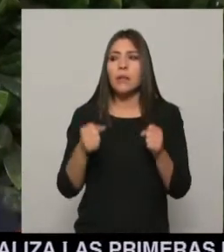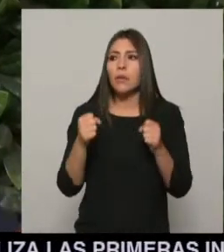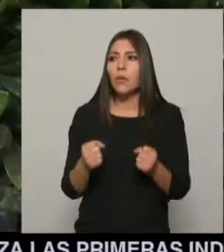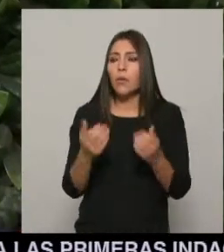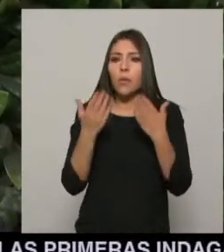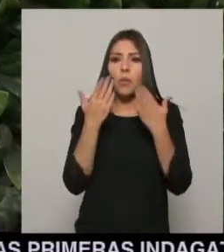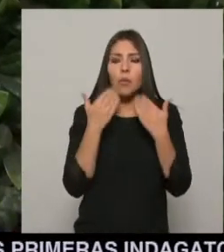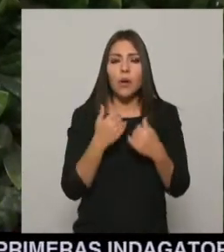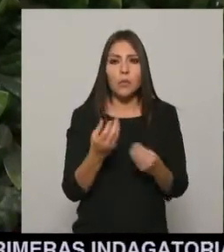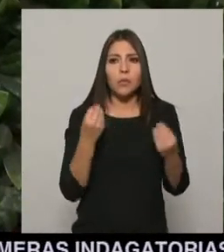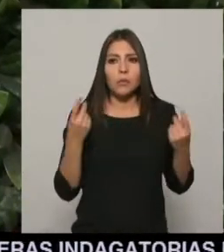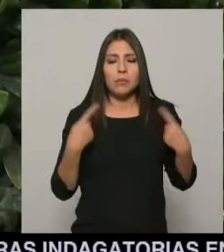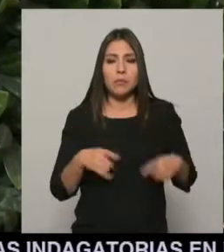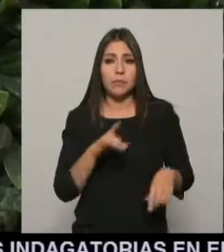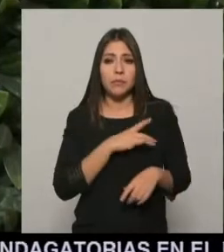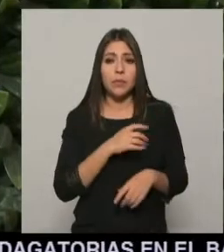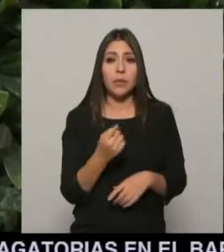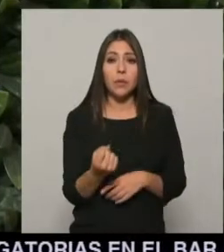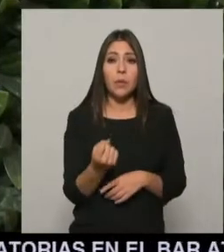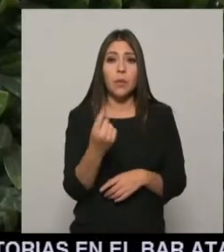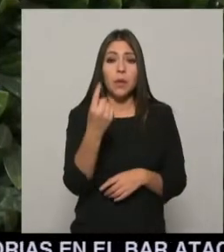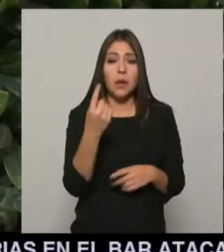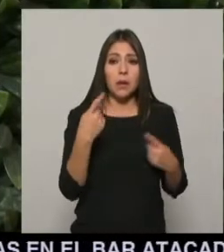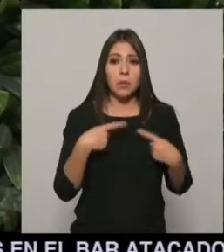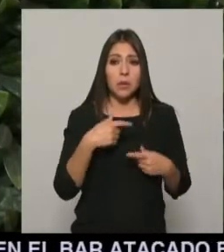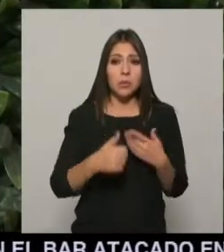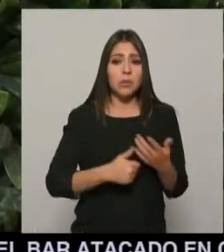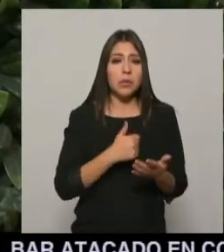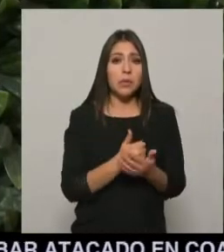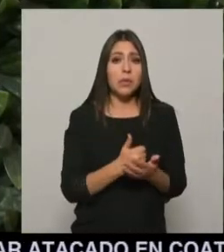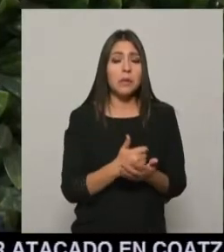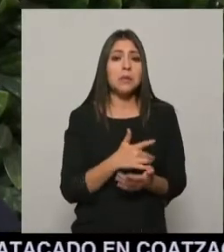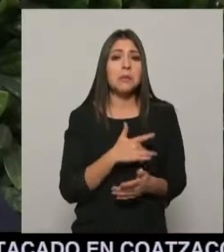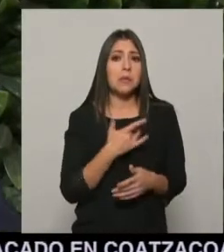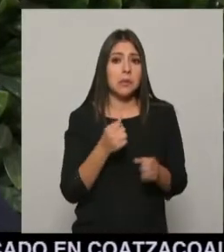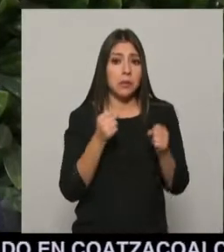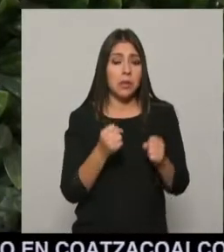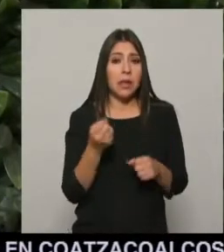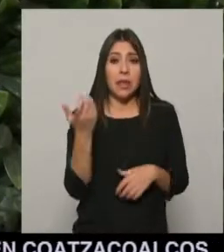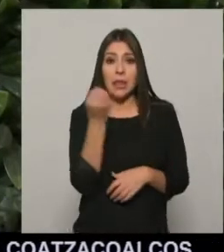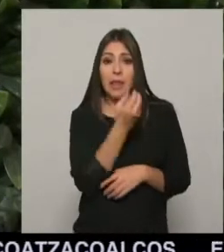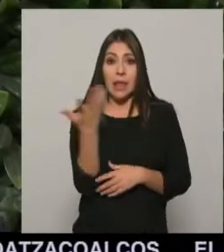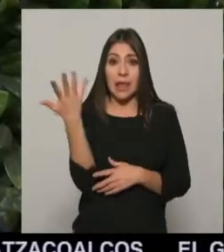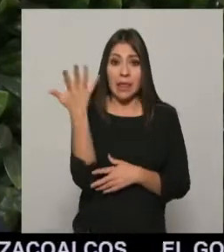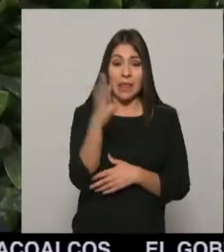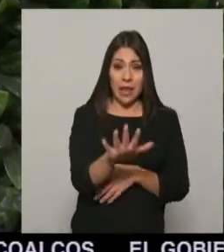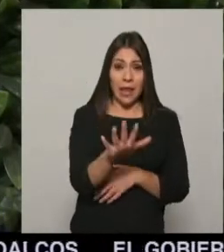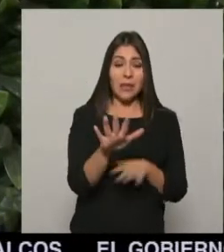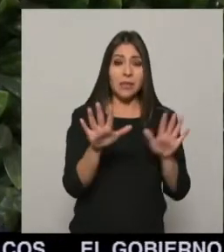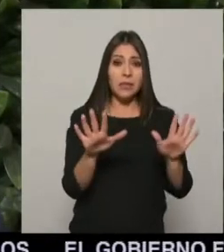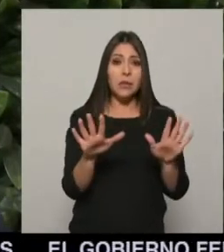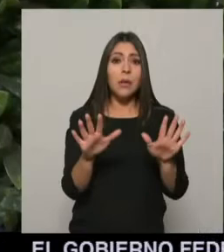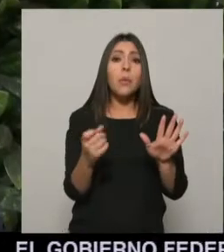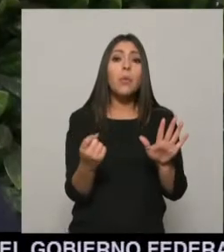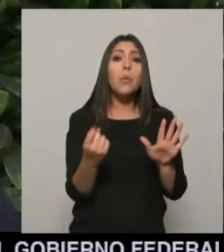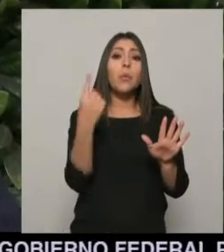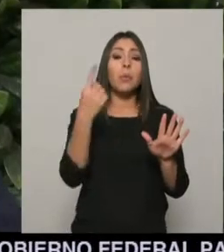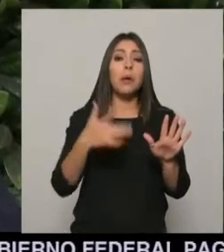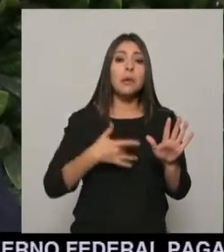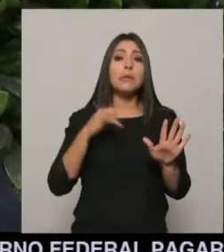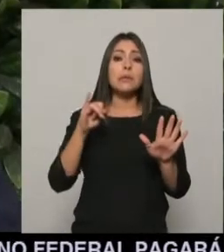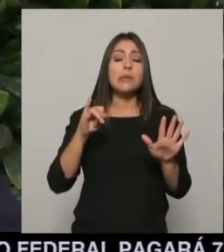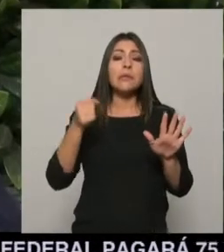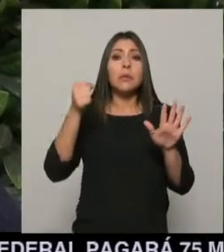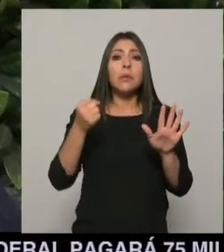Es decir, que al menos una persona en esta ciudad se siente segura de 10. Entonces, es grave. Y no tener